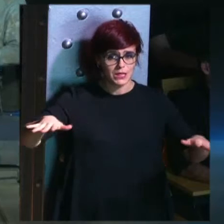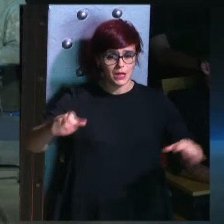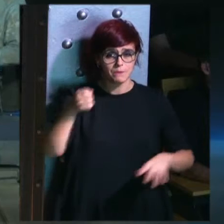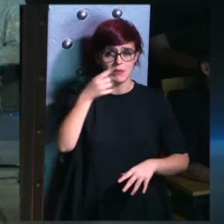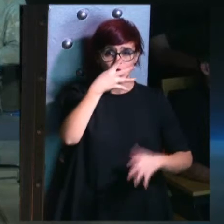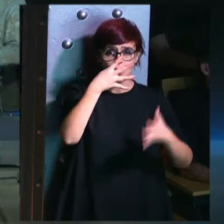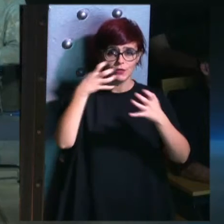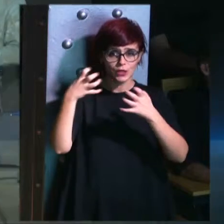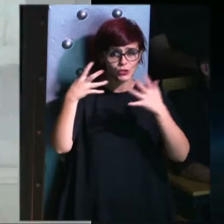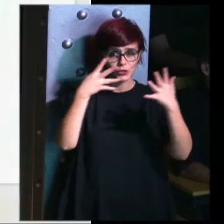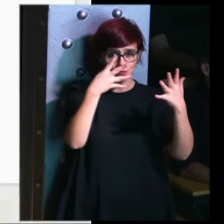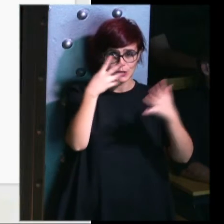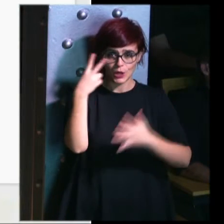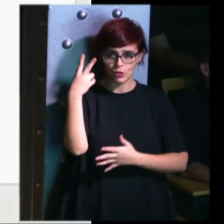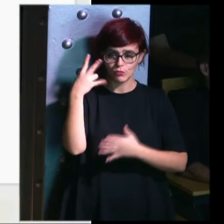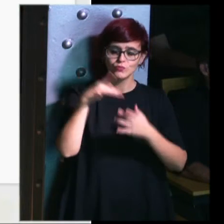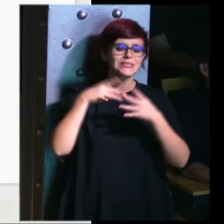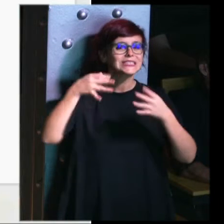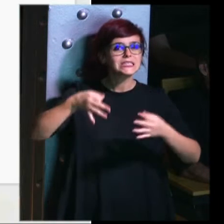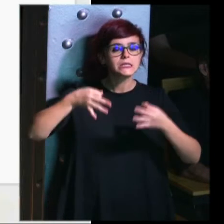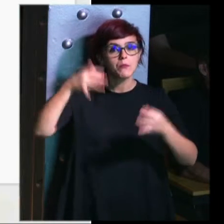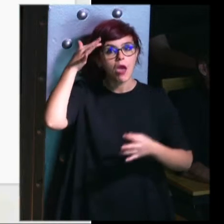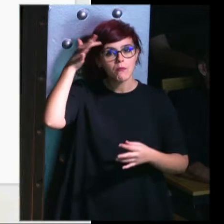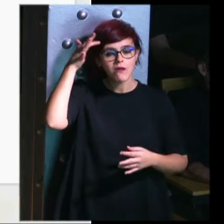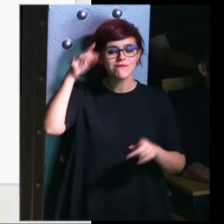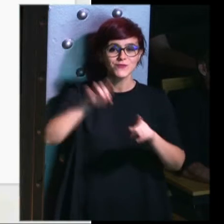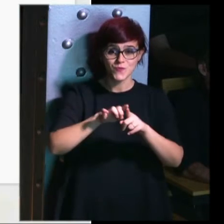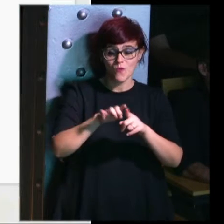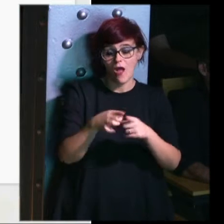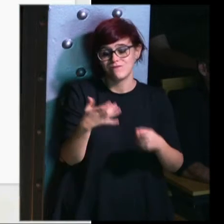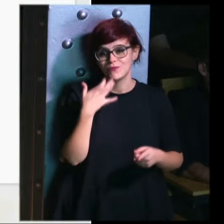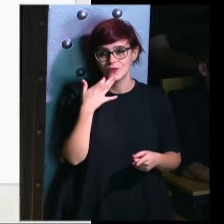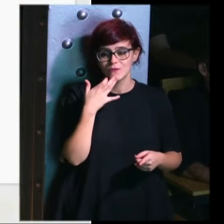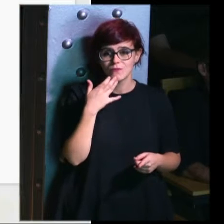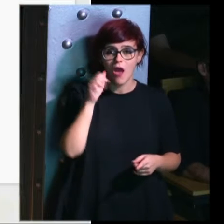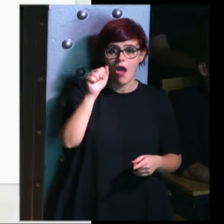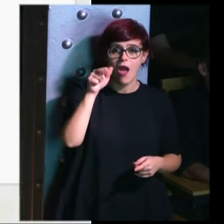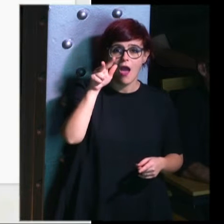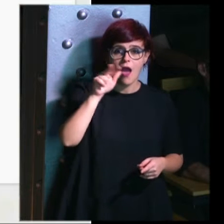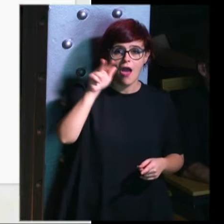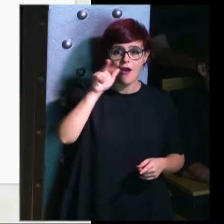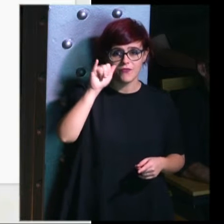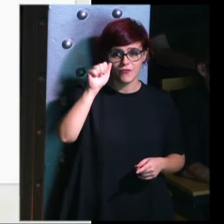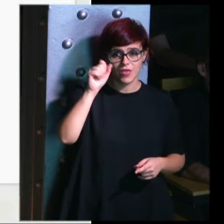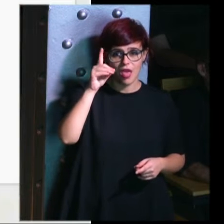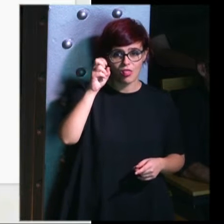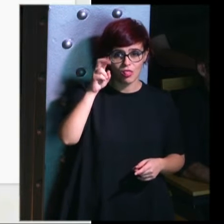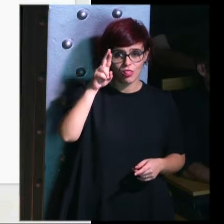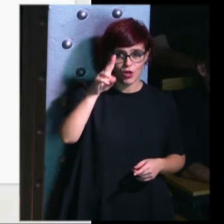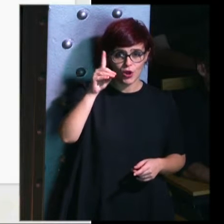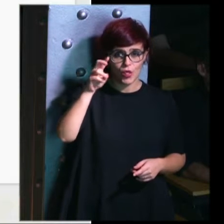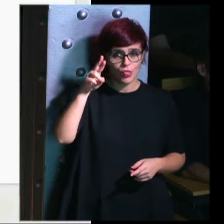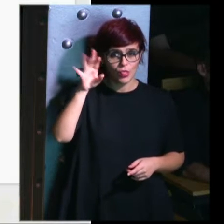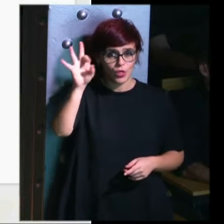escribí esto, ¿no? Pero yo me imaginaba siempre la realidad virtual, igual que nos hemos imaginado en Aviador Draw, en la realidad virtual,